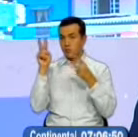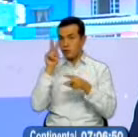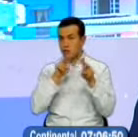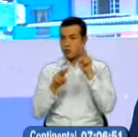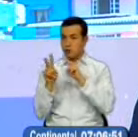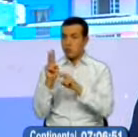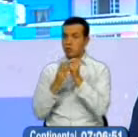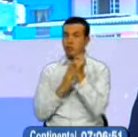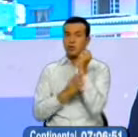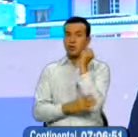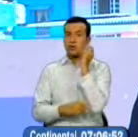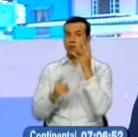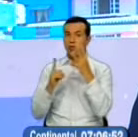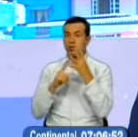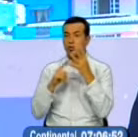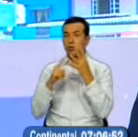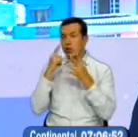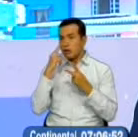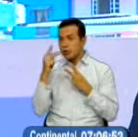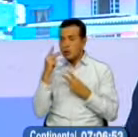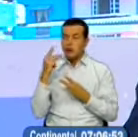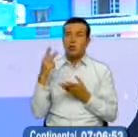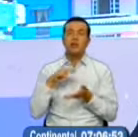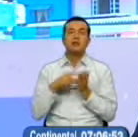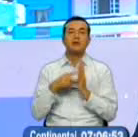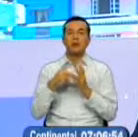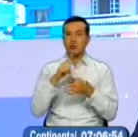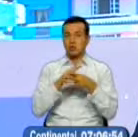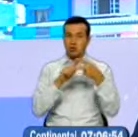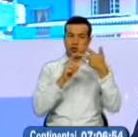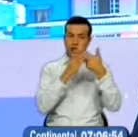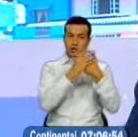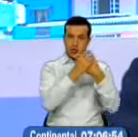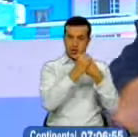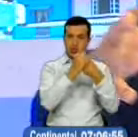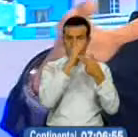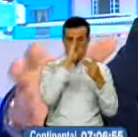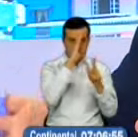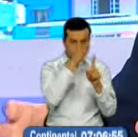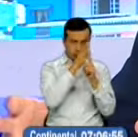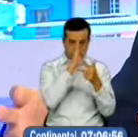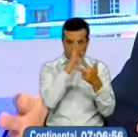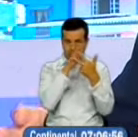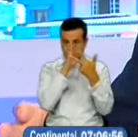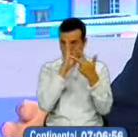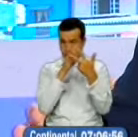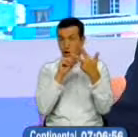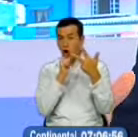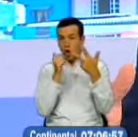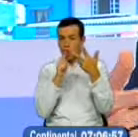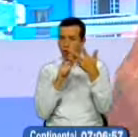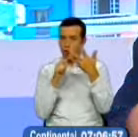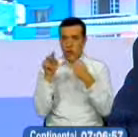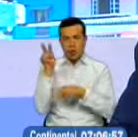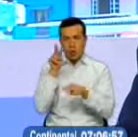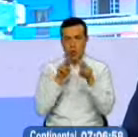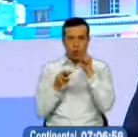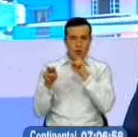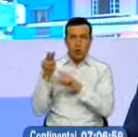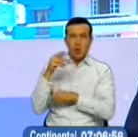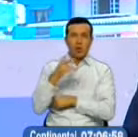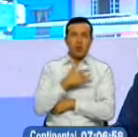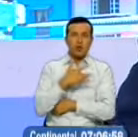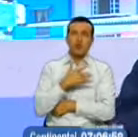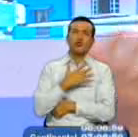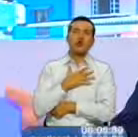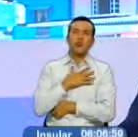pobreza, que es la medición subjetiva. Es decir, estas tres formas son las objetivas y hay una forma subjetiva. ¿Cómo me considero? ¿Cómo me siento